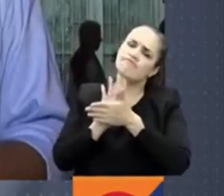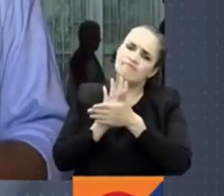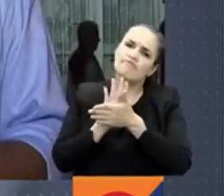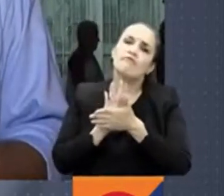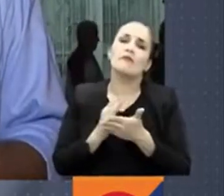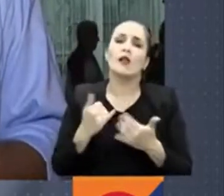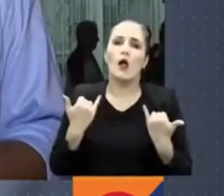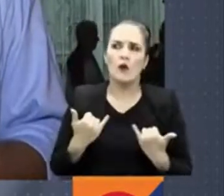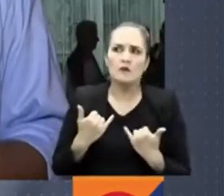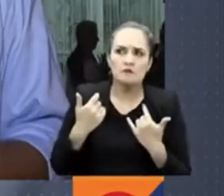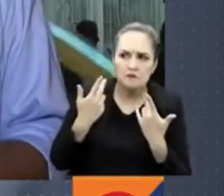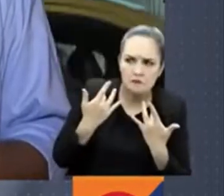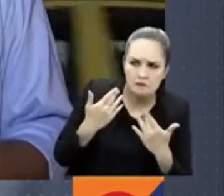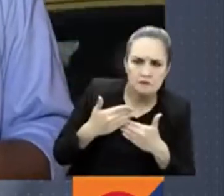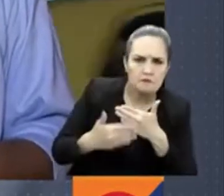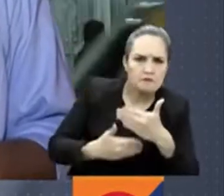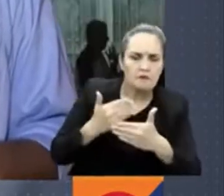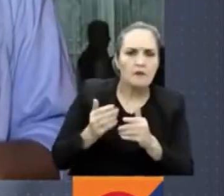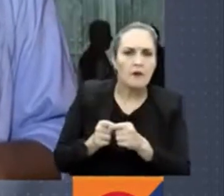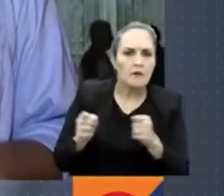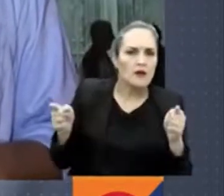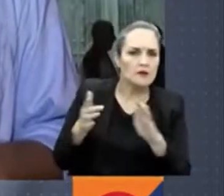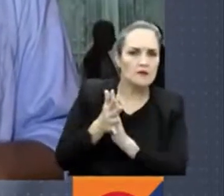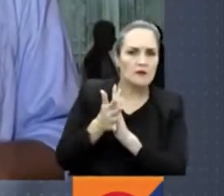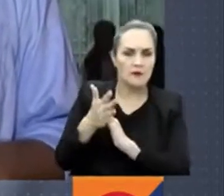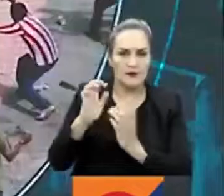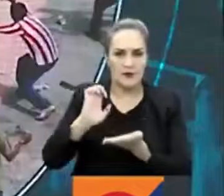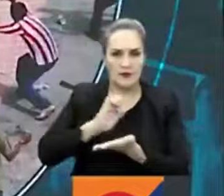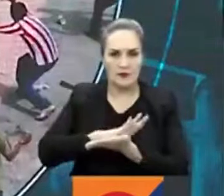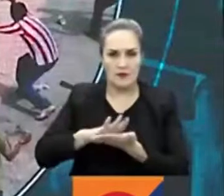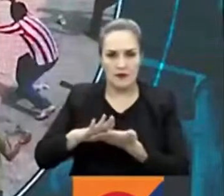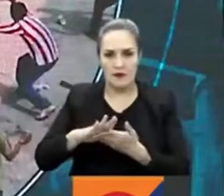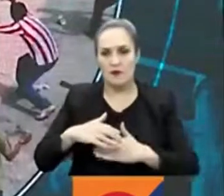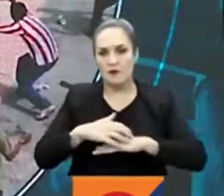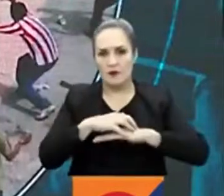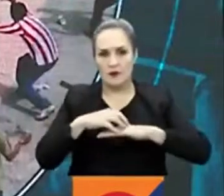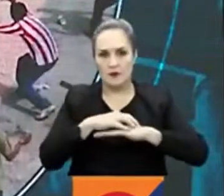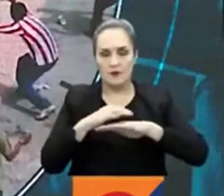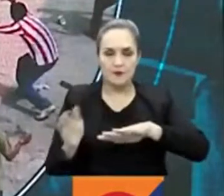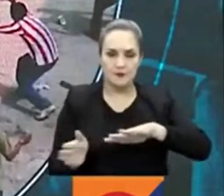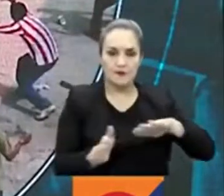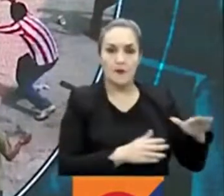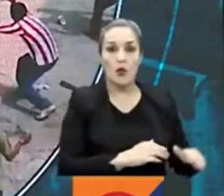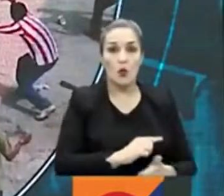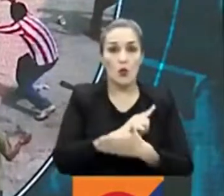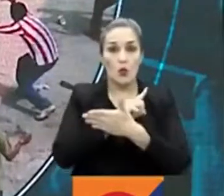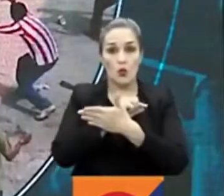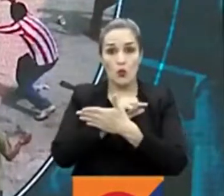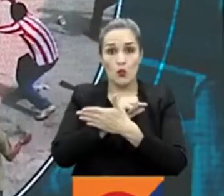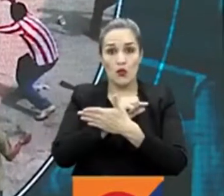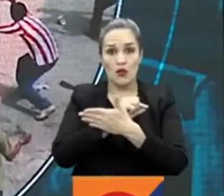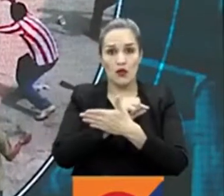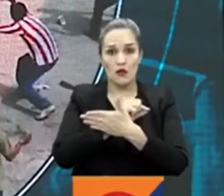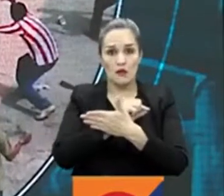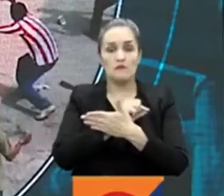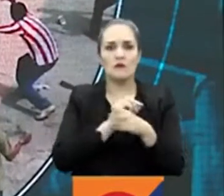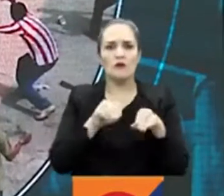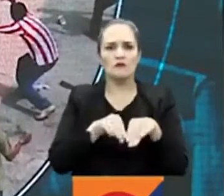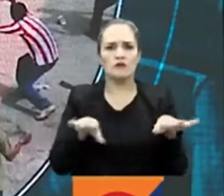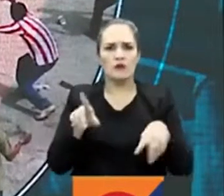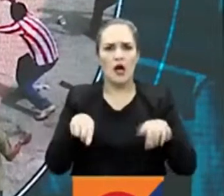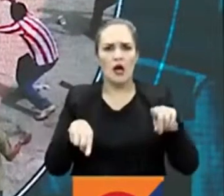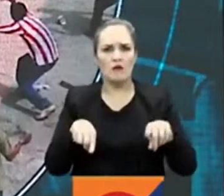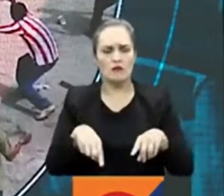pendientes del desarrollo de esa información en el Espinal en el Tolima. Por otro lado, a través de Twitter, algunas autoridades reaccionaron ante lo